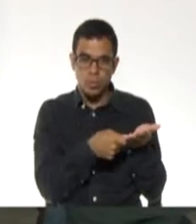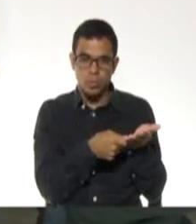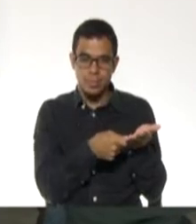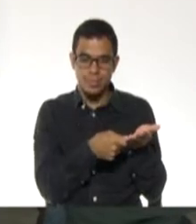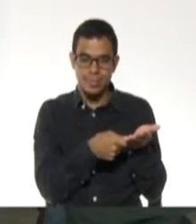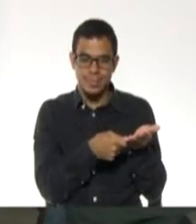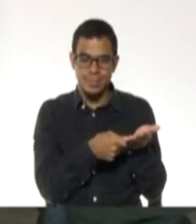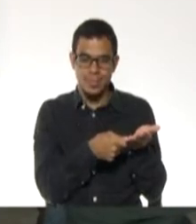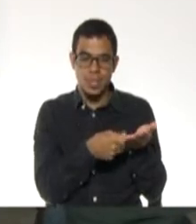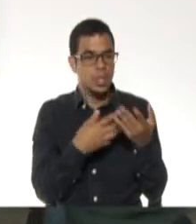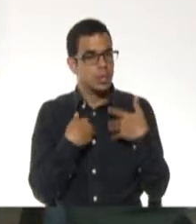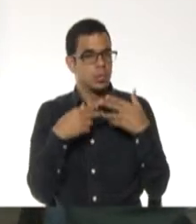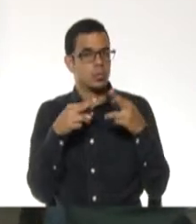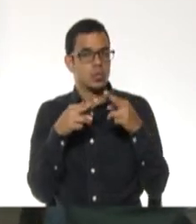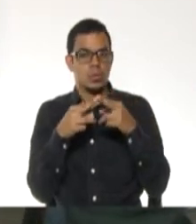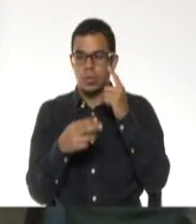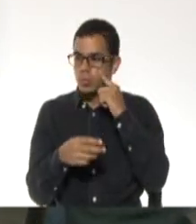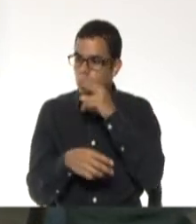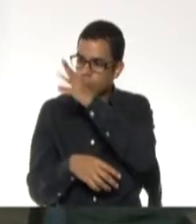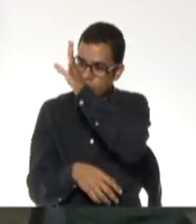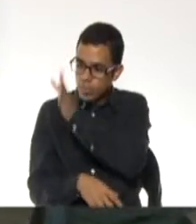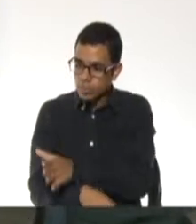El que nosotros normalmente conocemos,